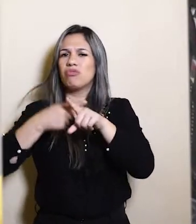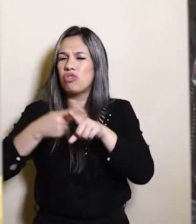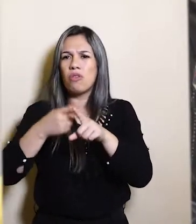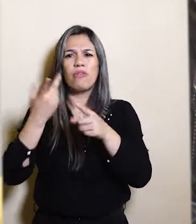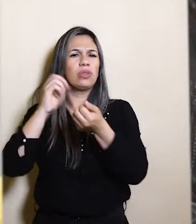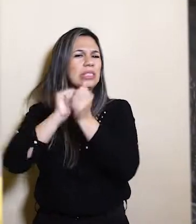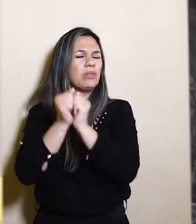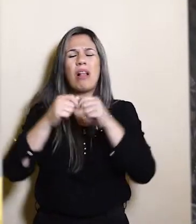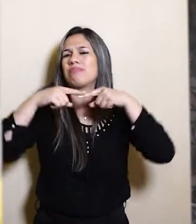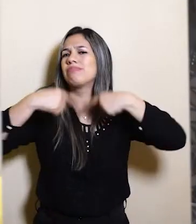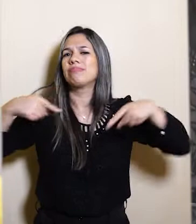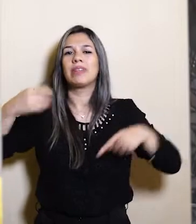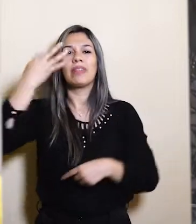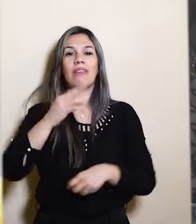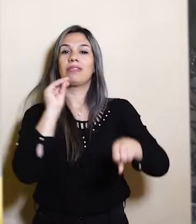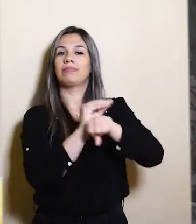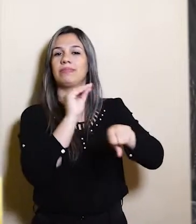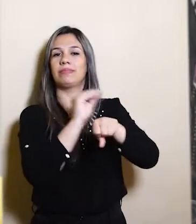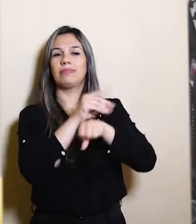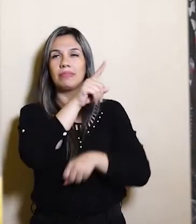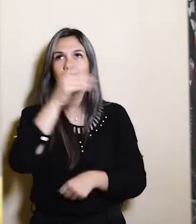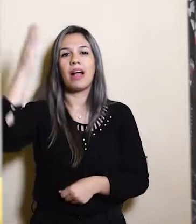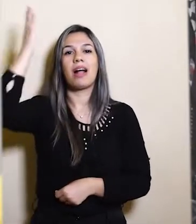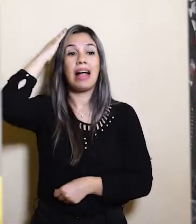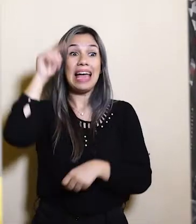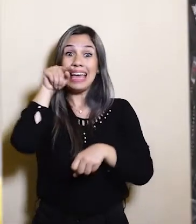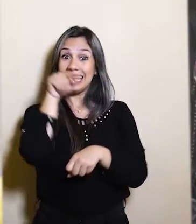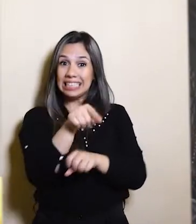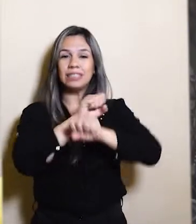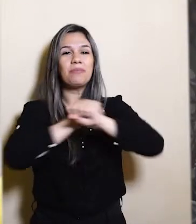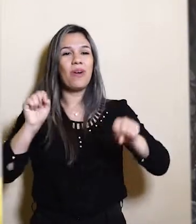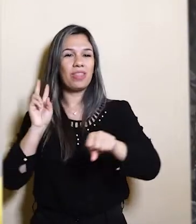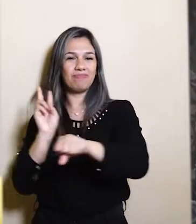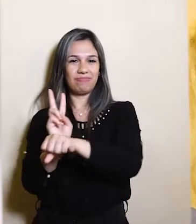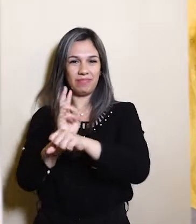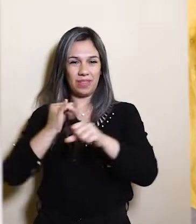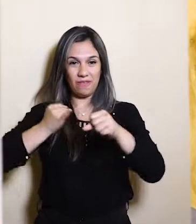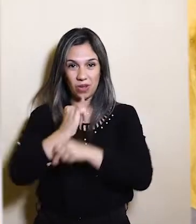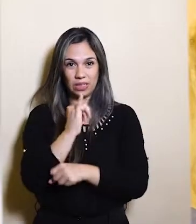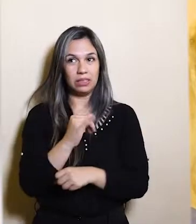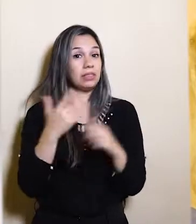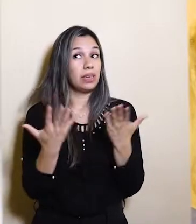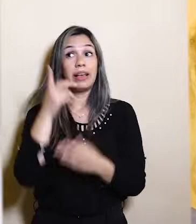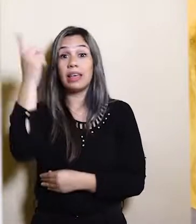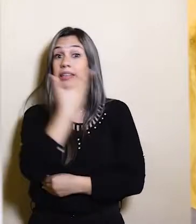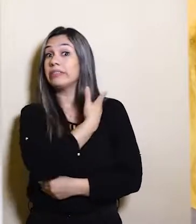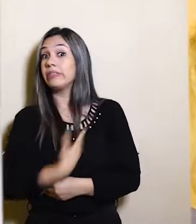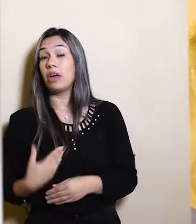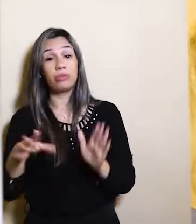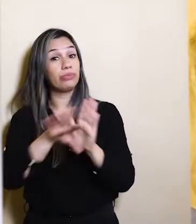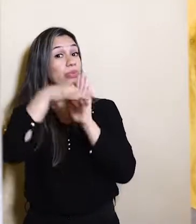educación básica, fundamental y necesaria para la prevención de la violencia. Y el Estado está incumpliendo con esa